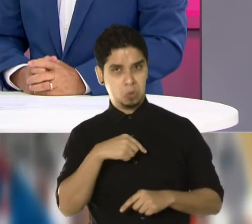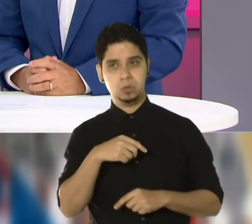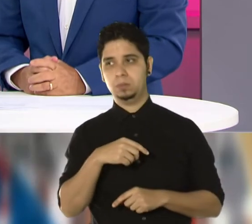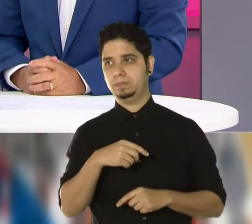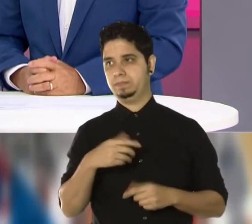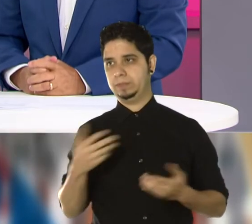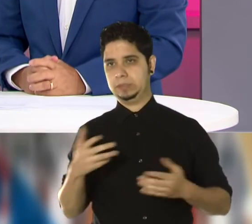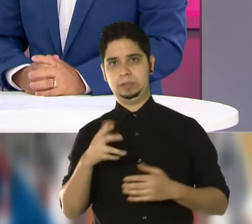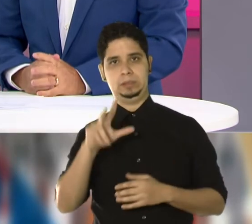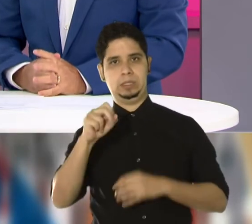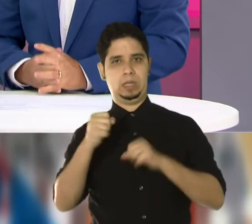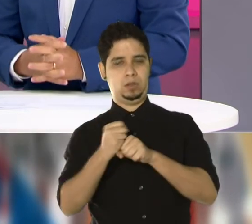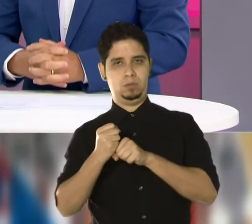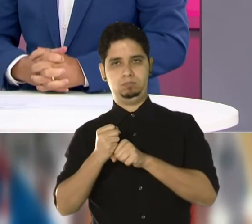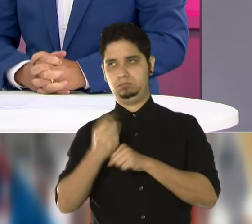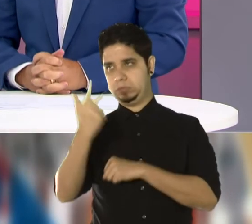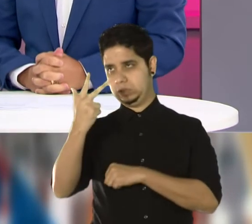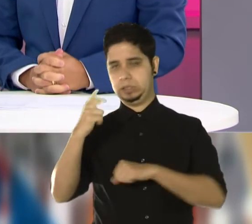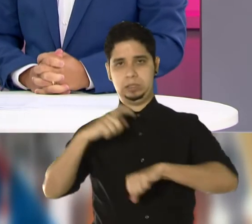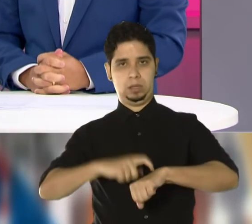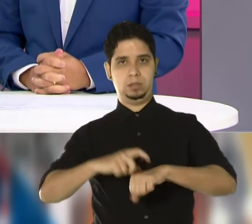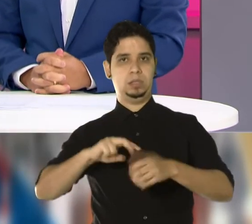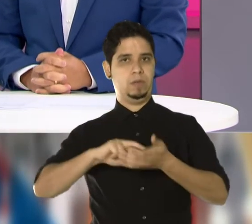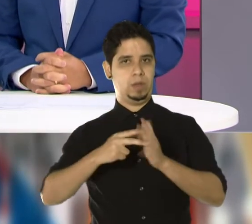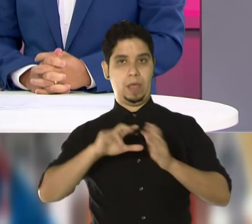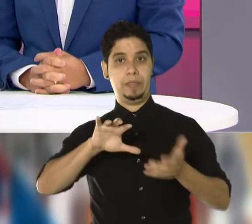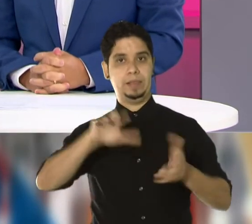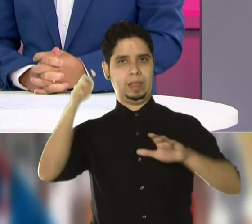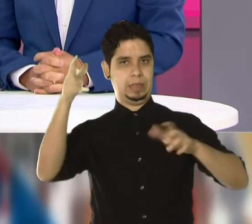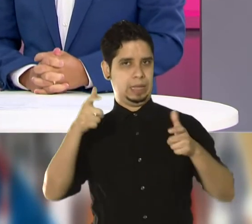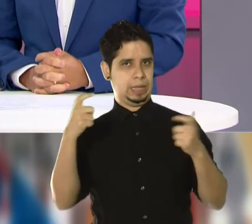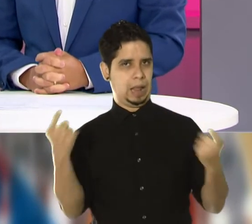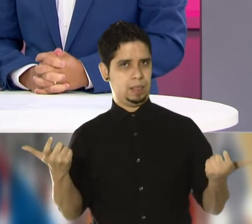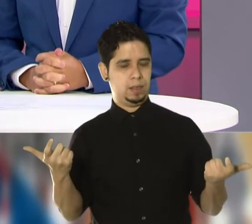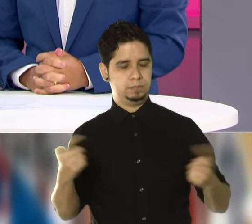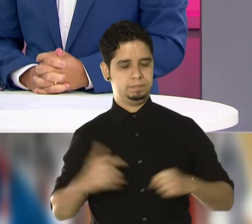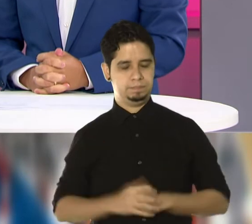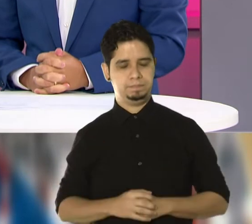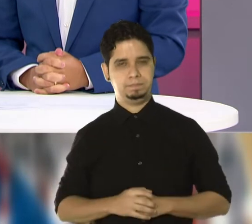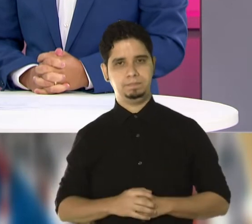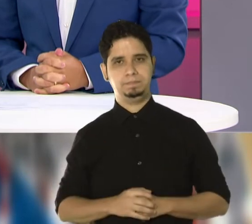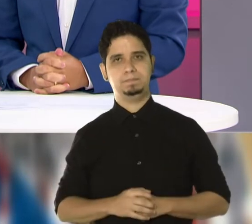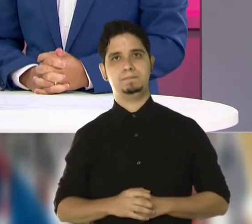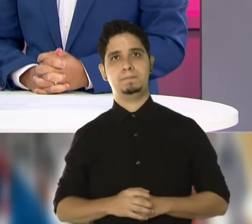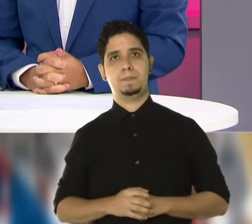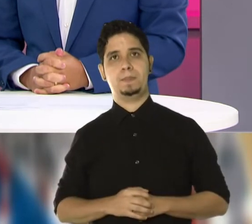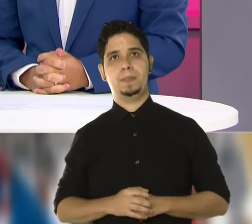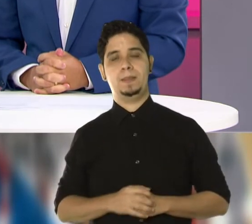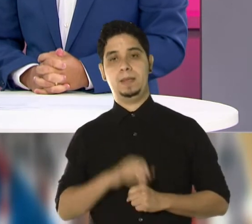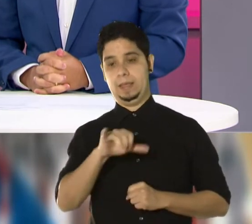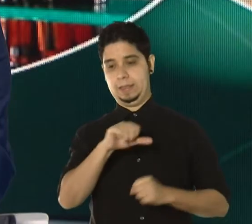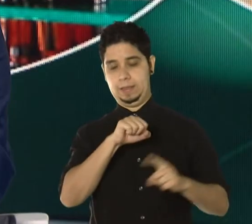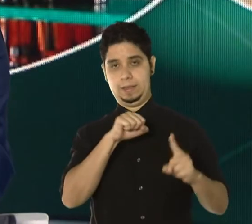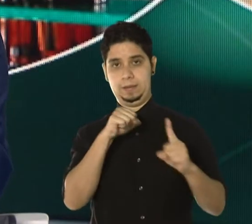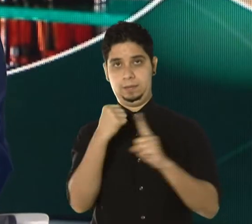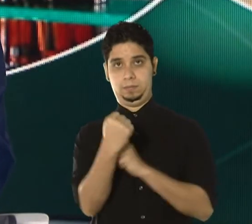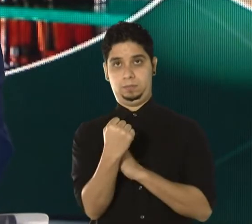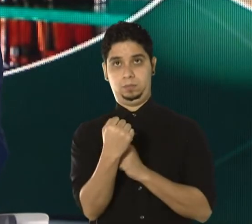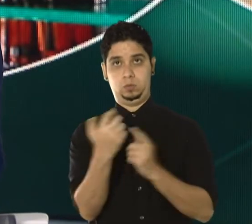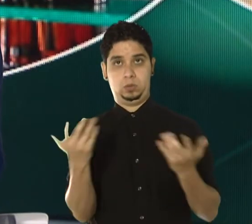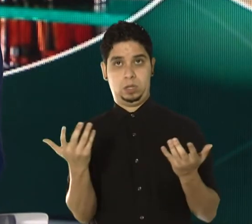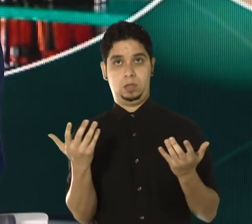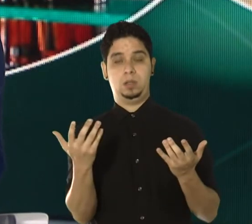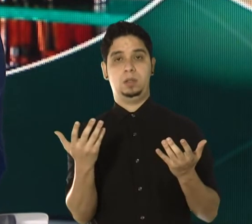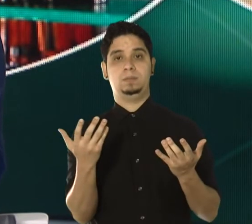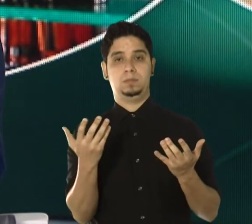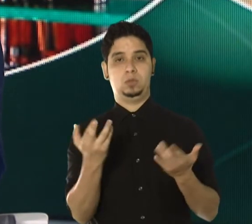por huracanes, o sea, desastres de mayor magnitud, ¿verdad? La diferencia que hay con este desastre son los